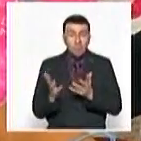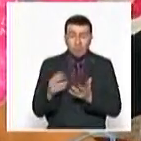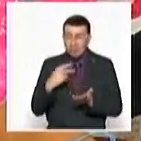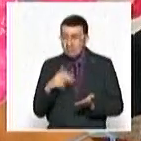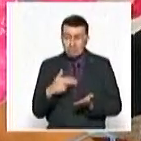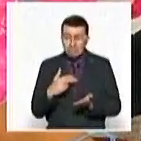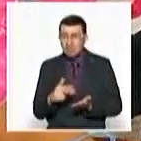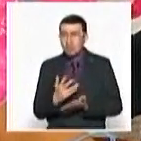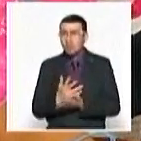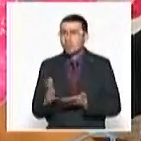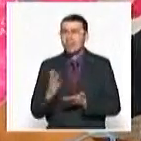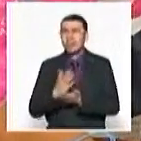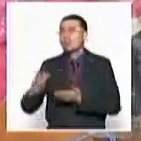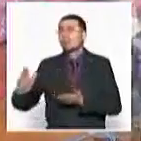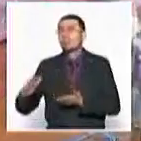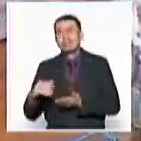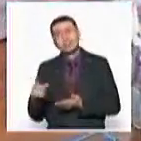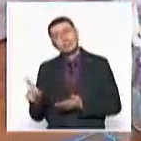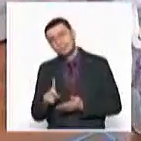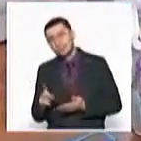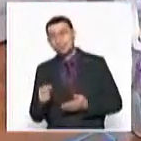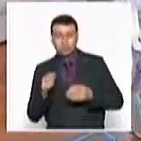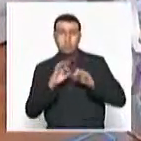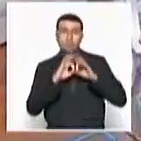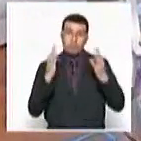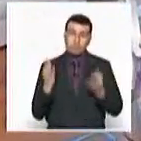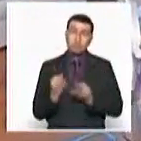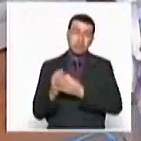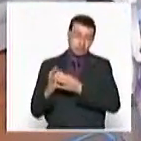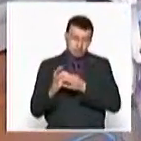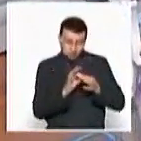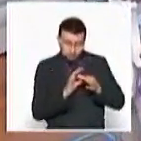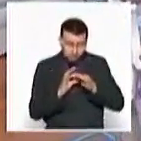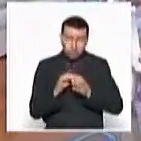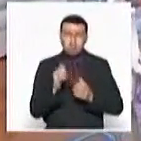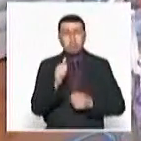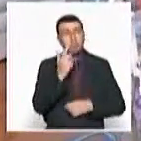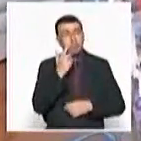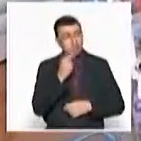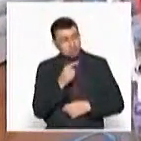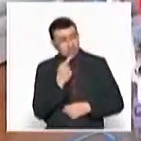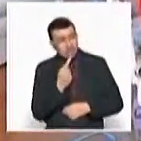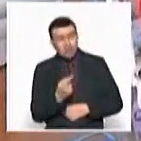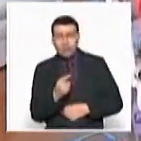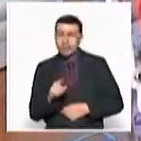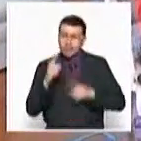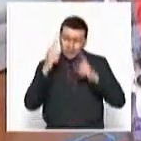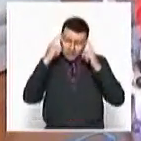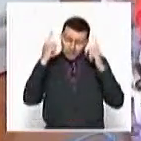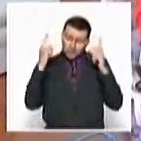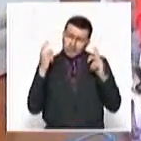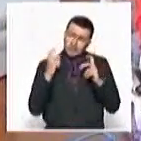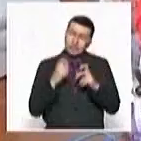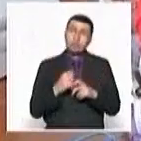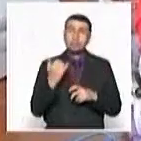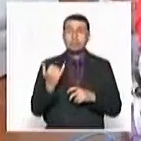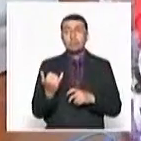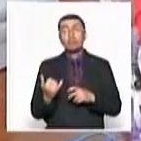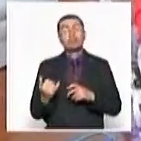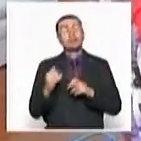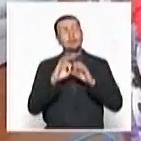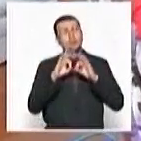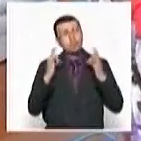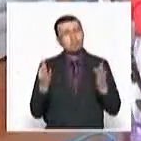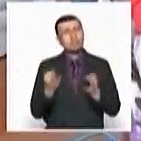que sean por fuera de la familia, porque es un momento, como decía mi padre, de reflexión, para estar con nuestra familia, para